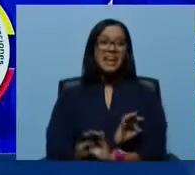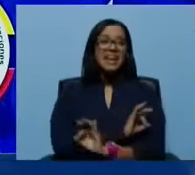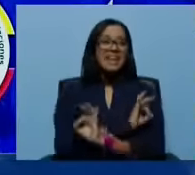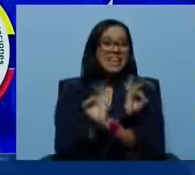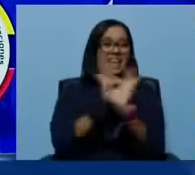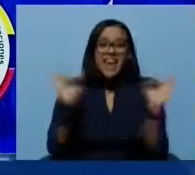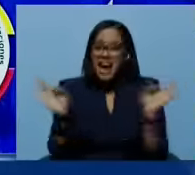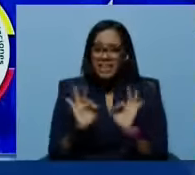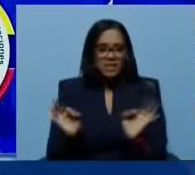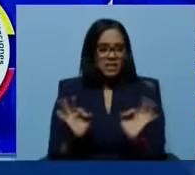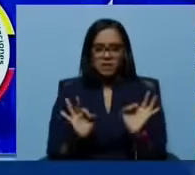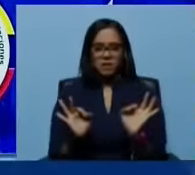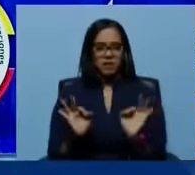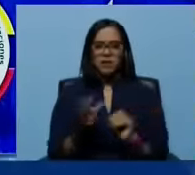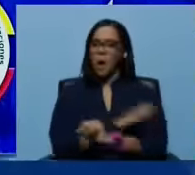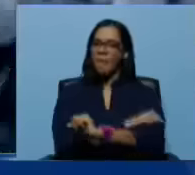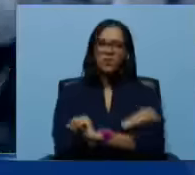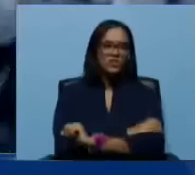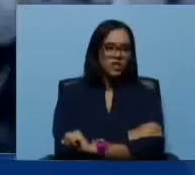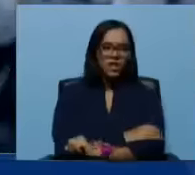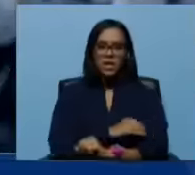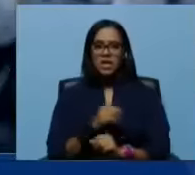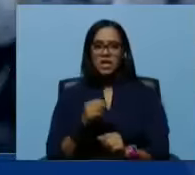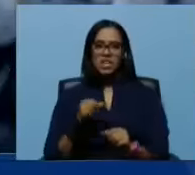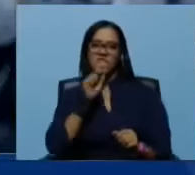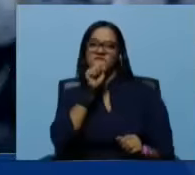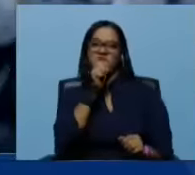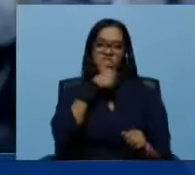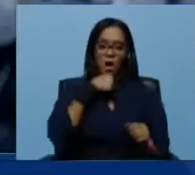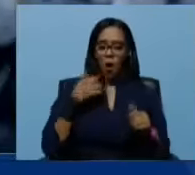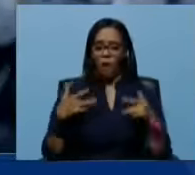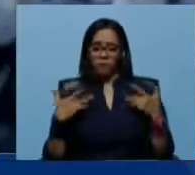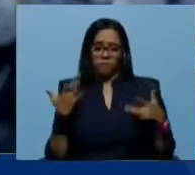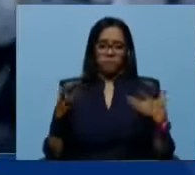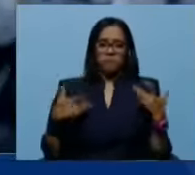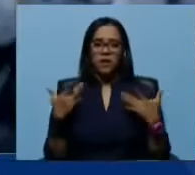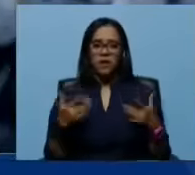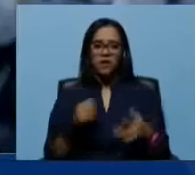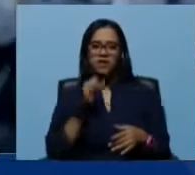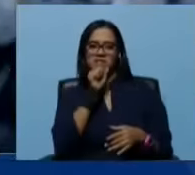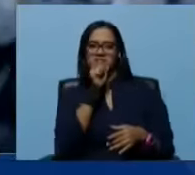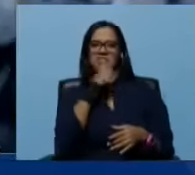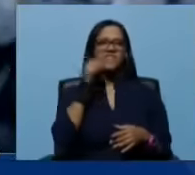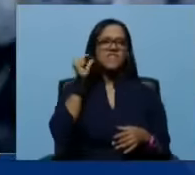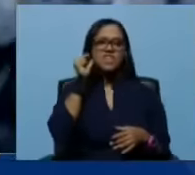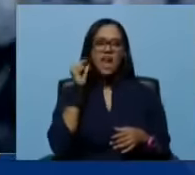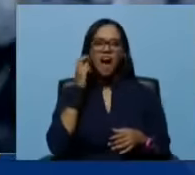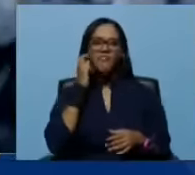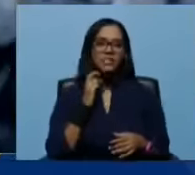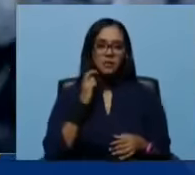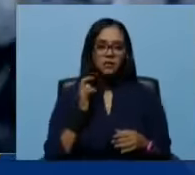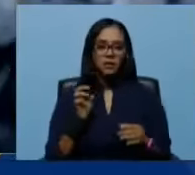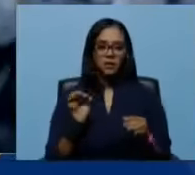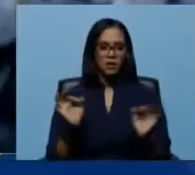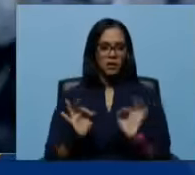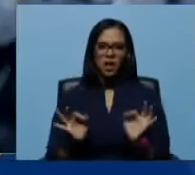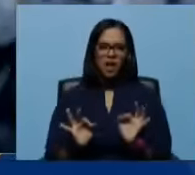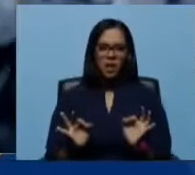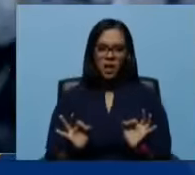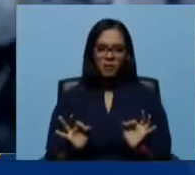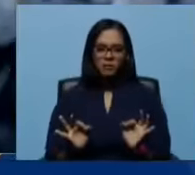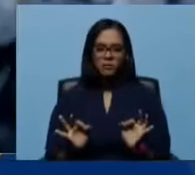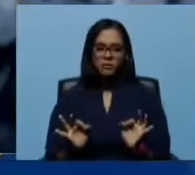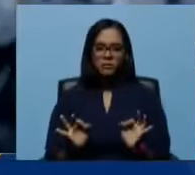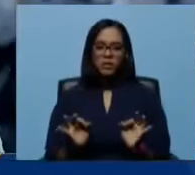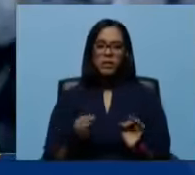ni extrema derecha, ni viejo gozón, ni vieja fascista, ni nadie